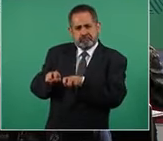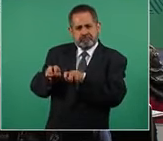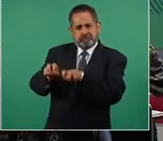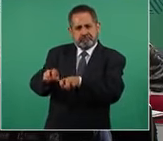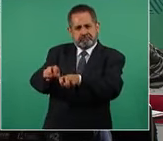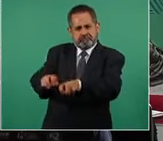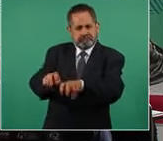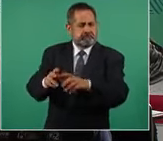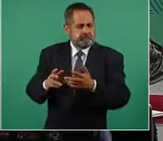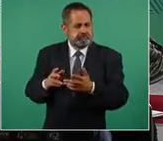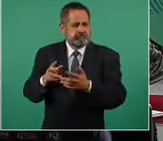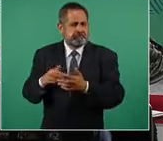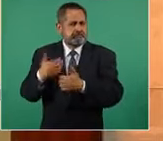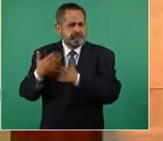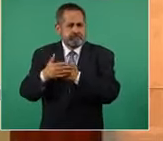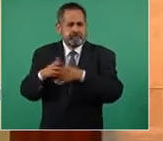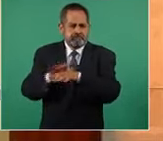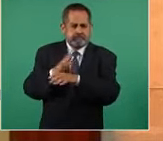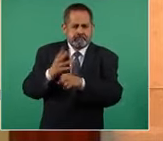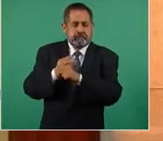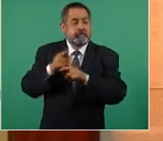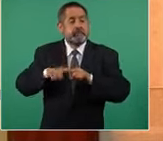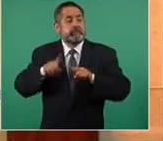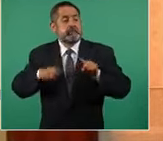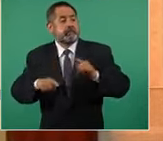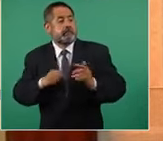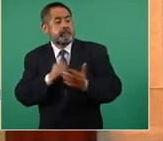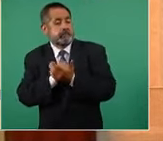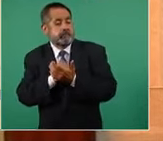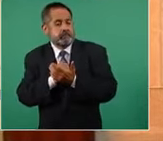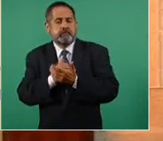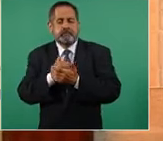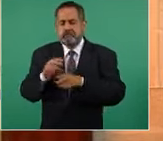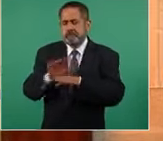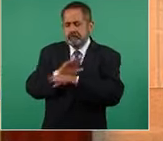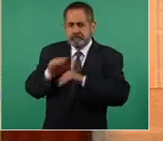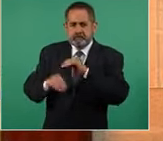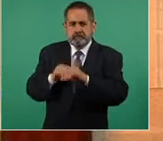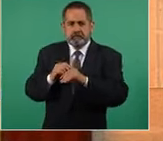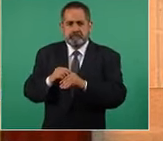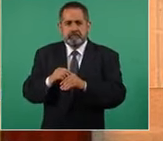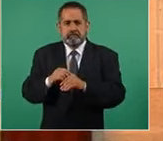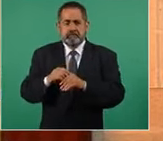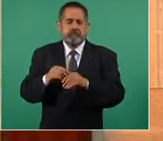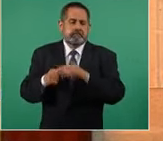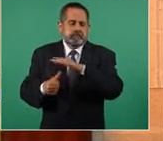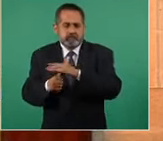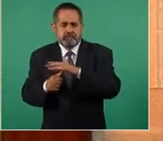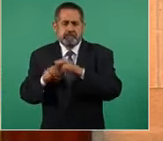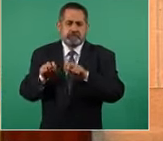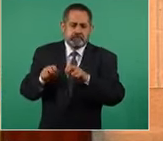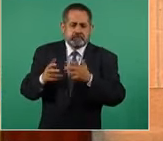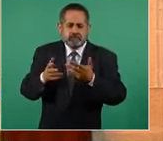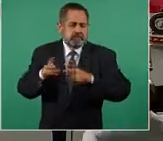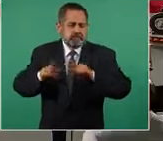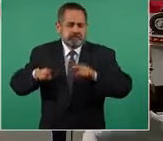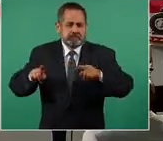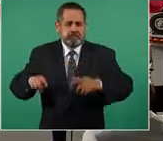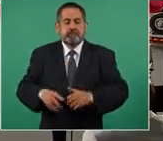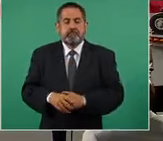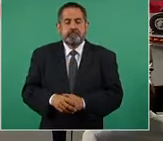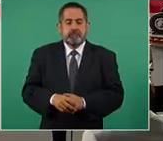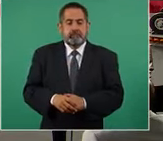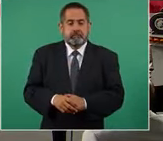se van modificando de acuerdo a las demandas, se van haciendo ajustes de que si van dos enfrente, mesa, etcétera. La que sigue.